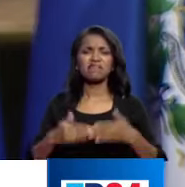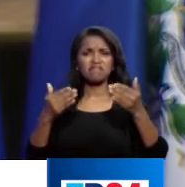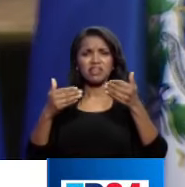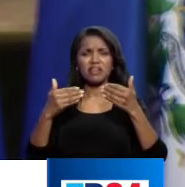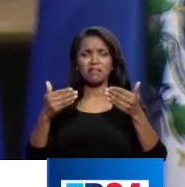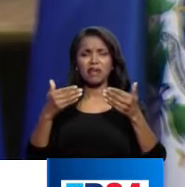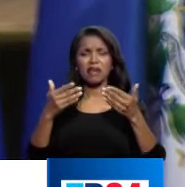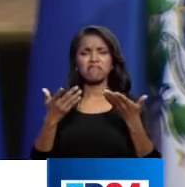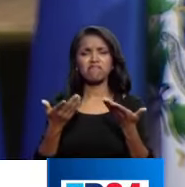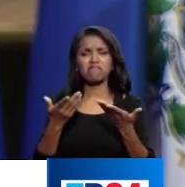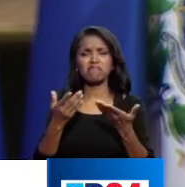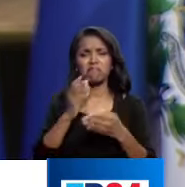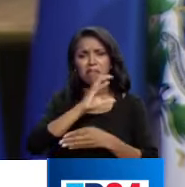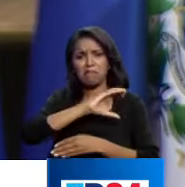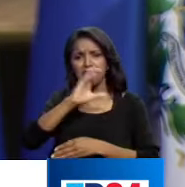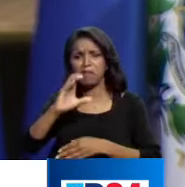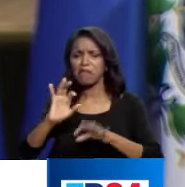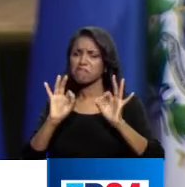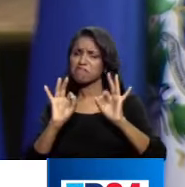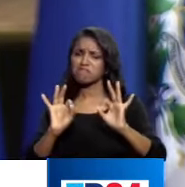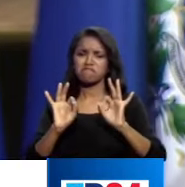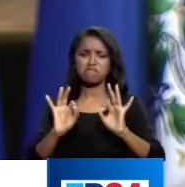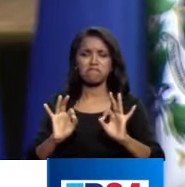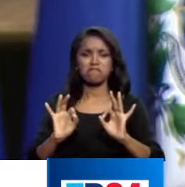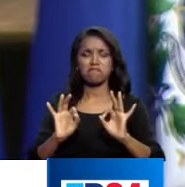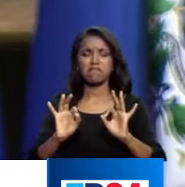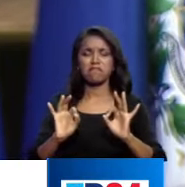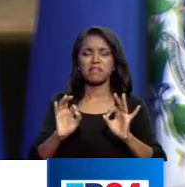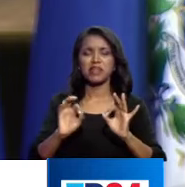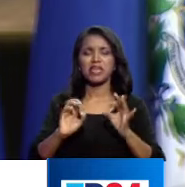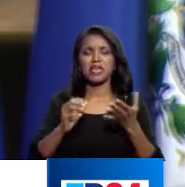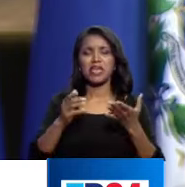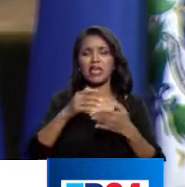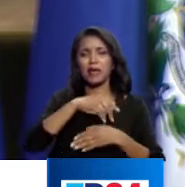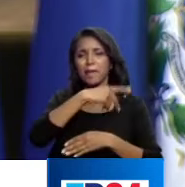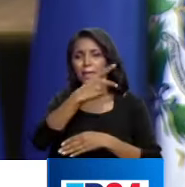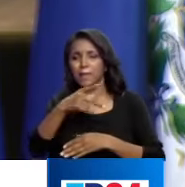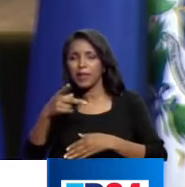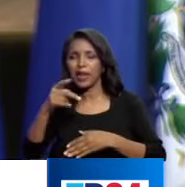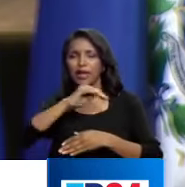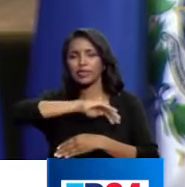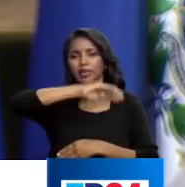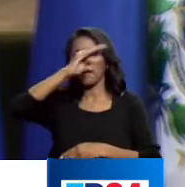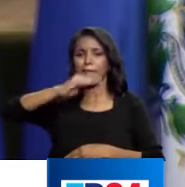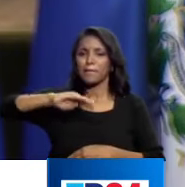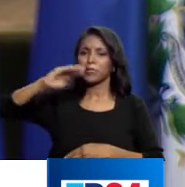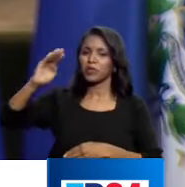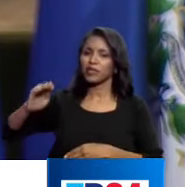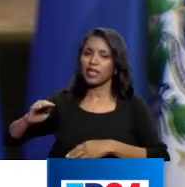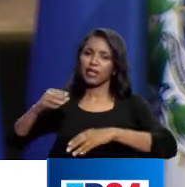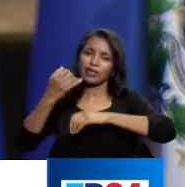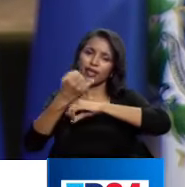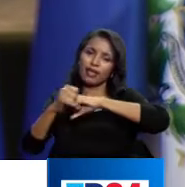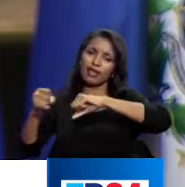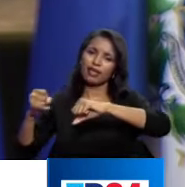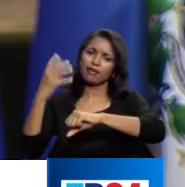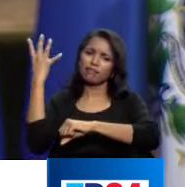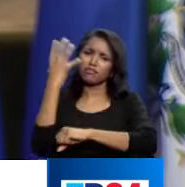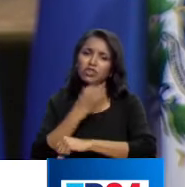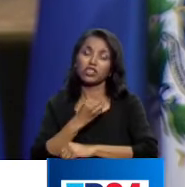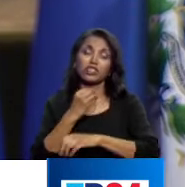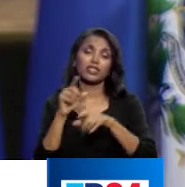bendecido. Tenemos playas, montañas, tenemos islas que son incomparables. Tenemos además